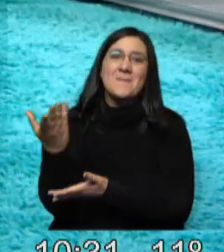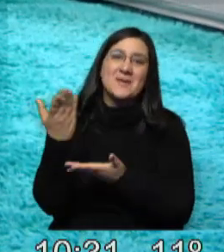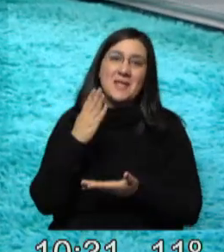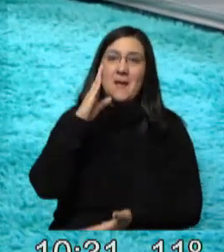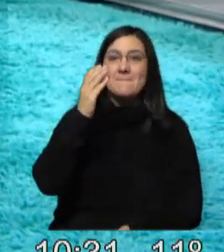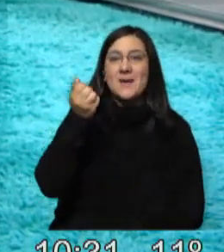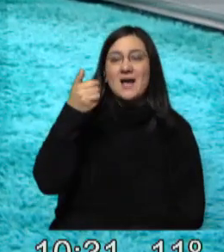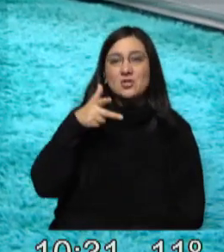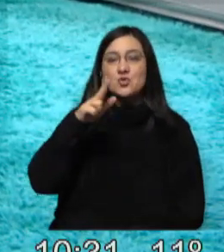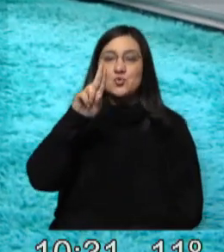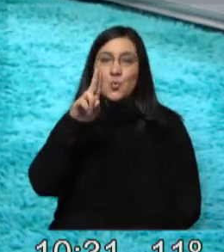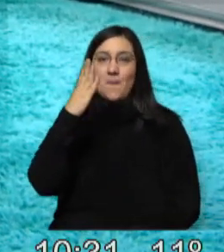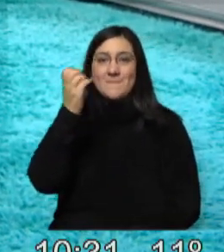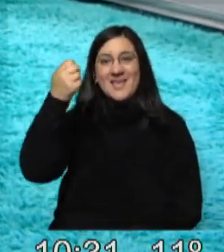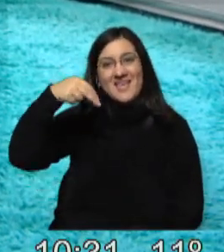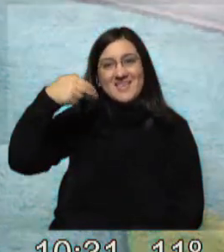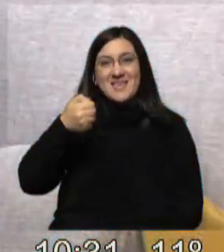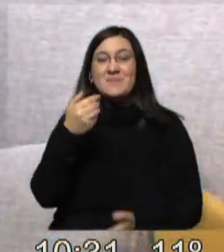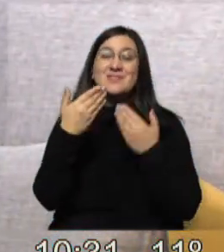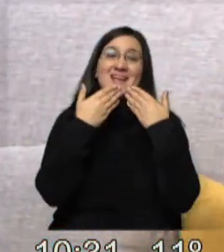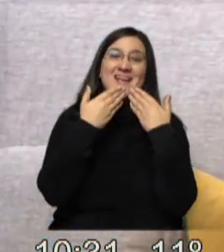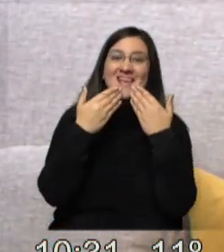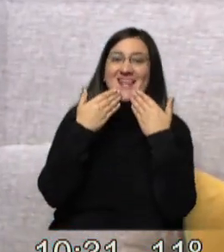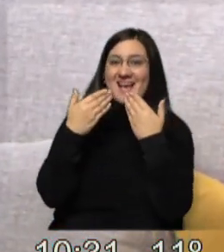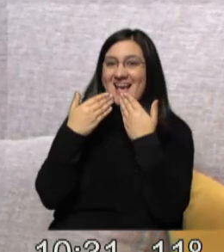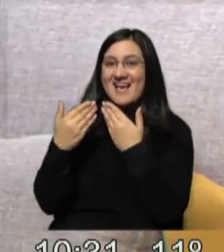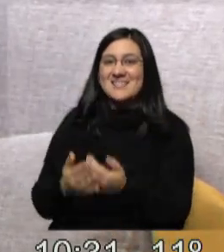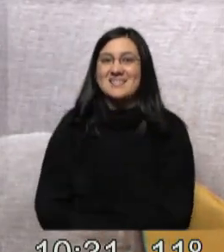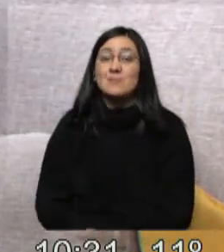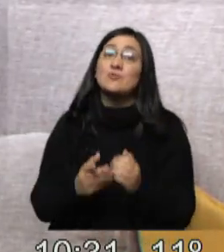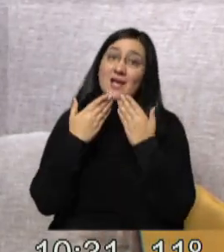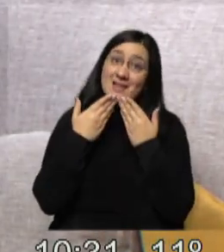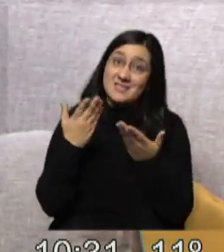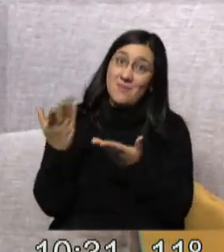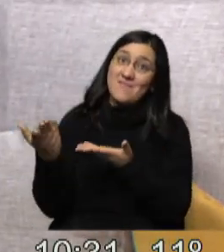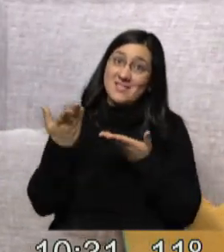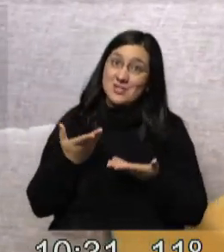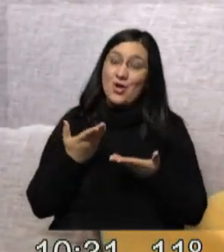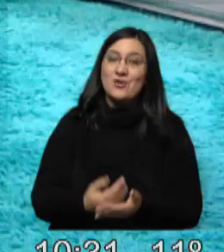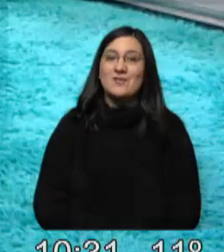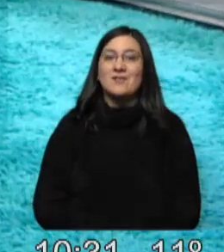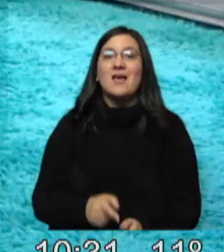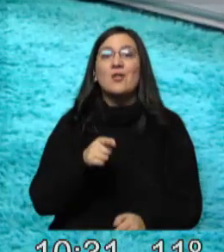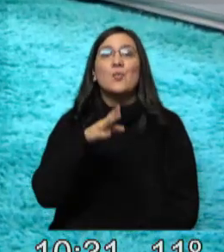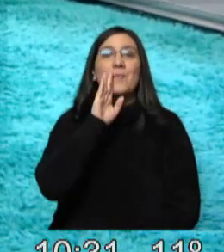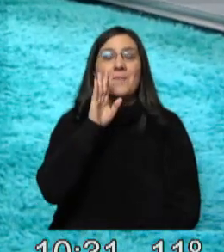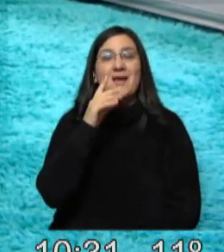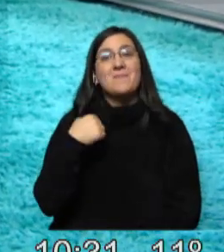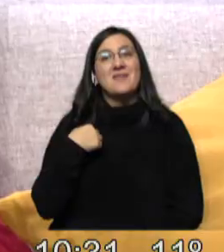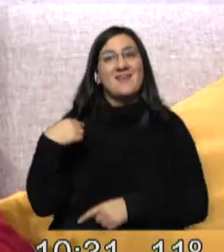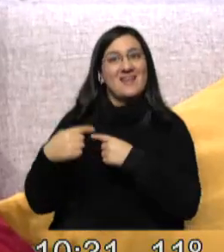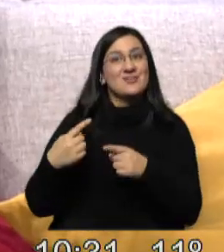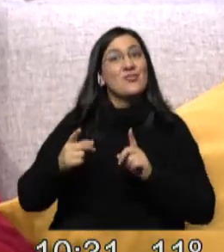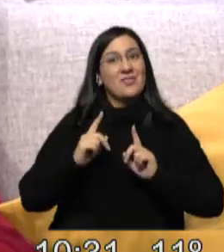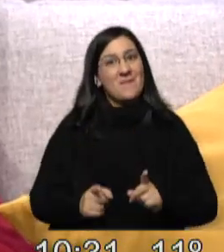Pachu Peña, a ¿cómo Ciudad están? Viva. Buen día, gracias. Gracias por venir. Gracias por la invitación. Tito, Pero te quiero decir que a tu mamá y mi generación también,